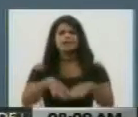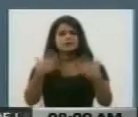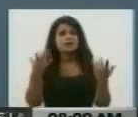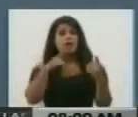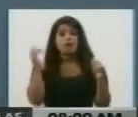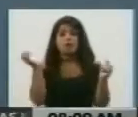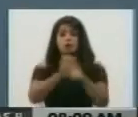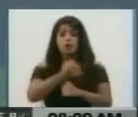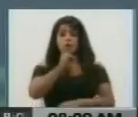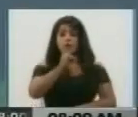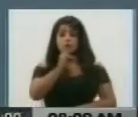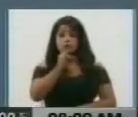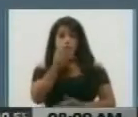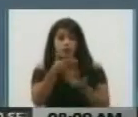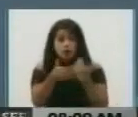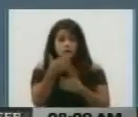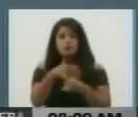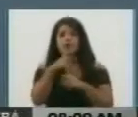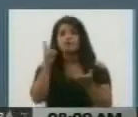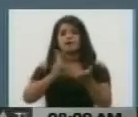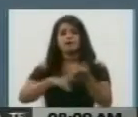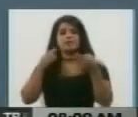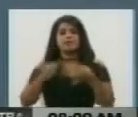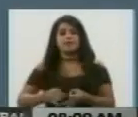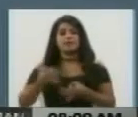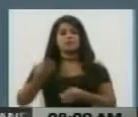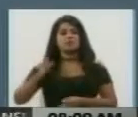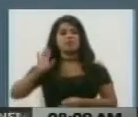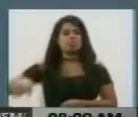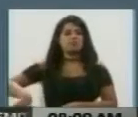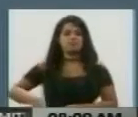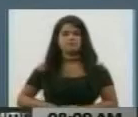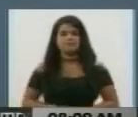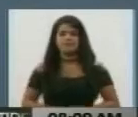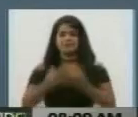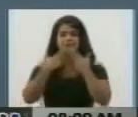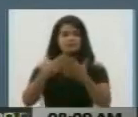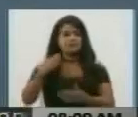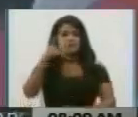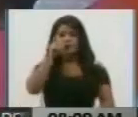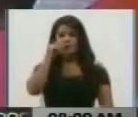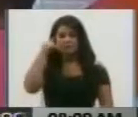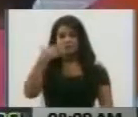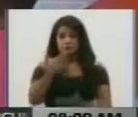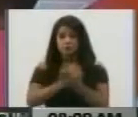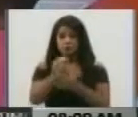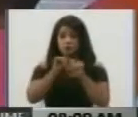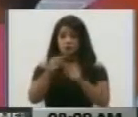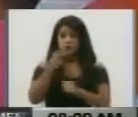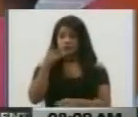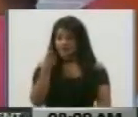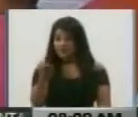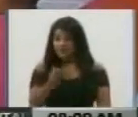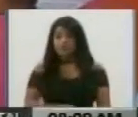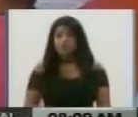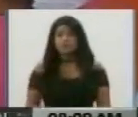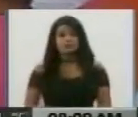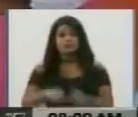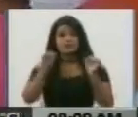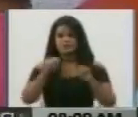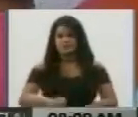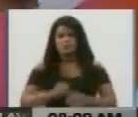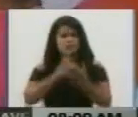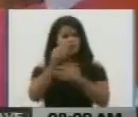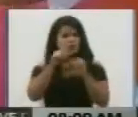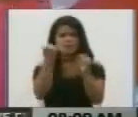que la información era un negocio, la verdad dejó de ser importante. Gracias, Ernesto, por haber estado con nosotros. ¿Vas a seguir en política? A ti. Claro que estamos. Aquí